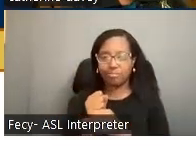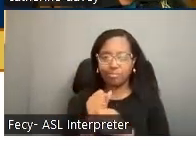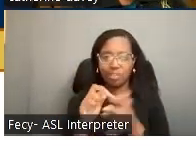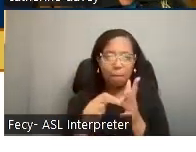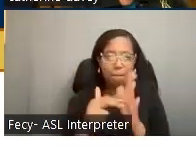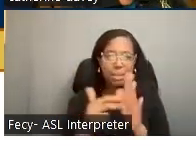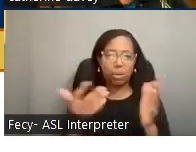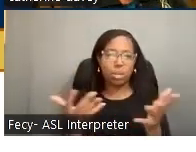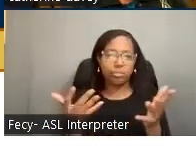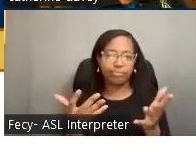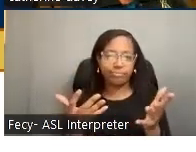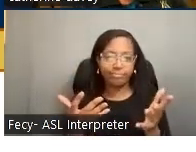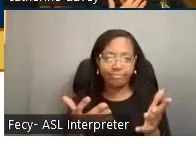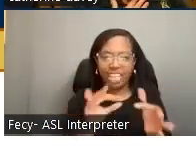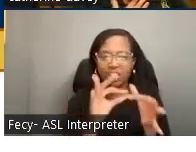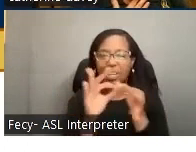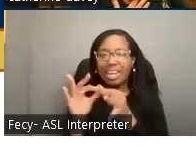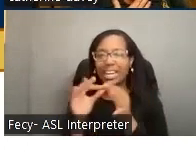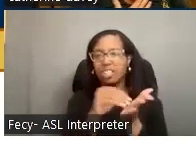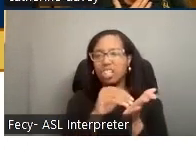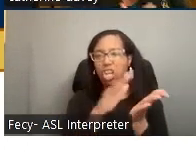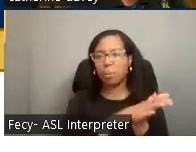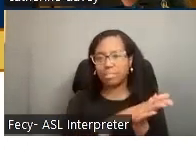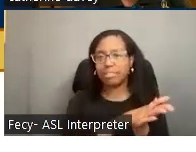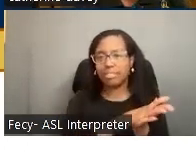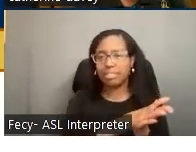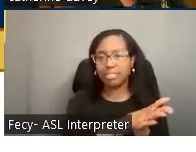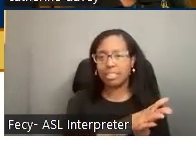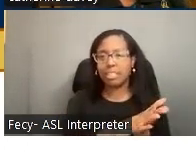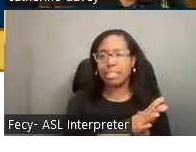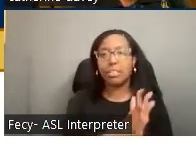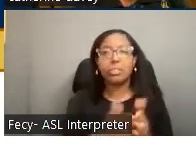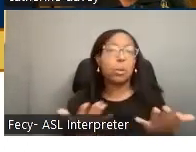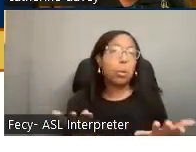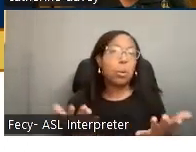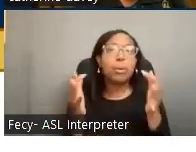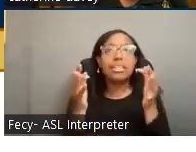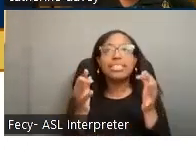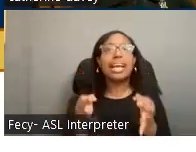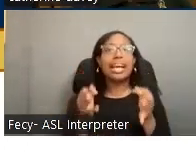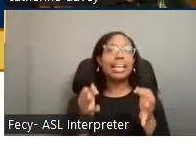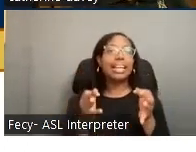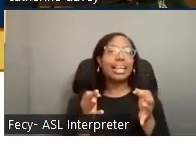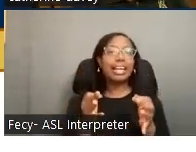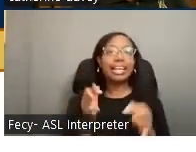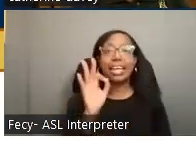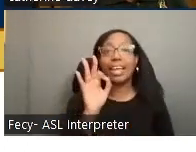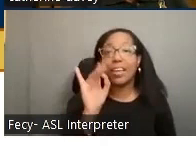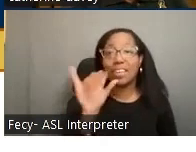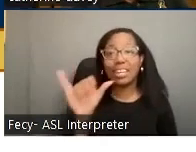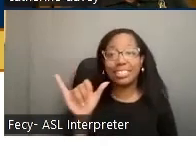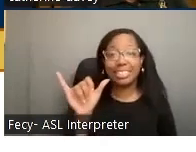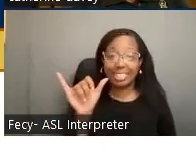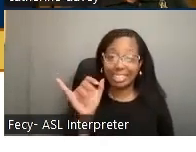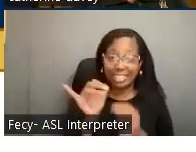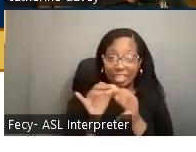de decisiones de sustituida son documentos. Estamos diciendo, he decidido que ella va